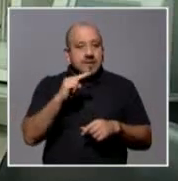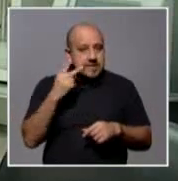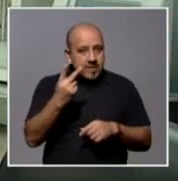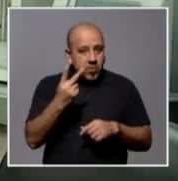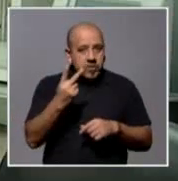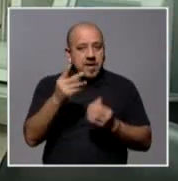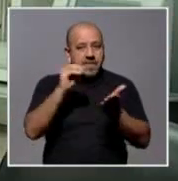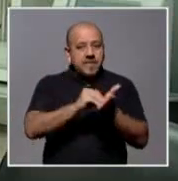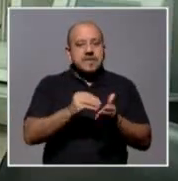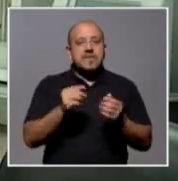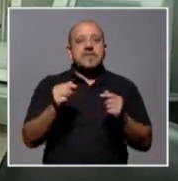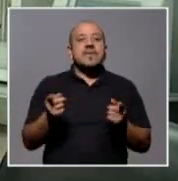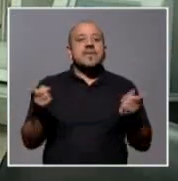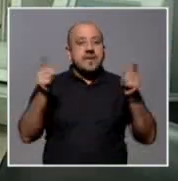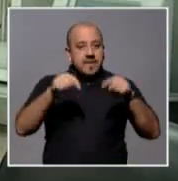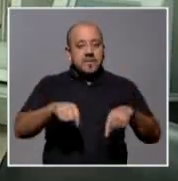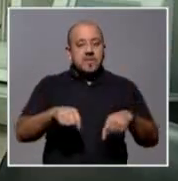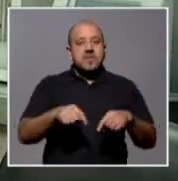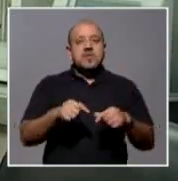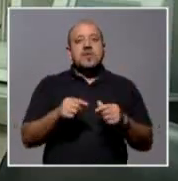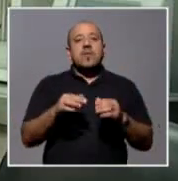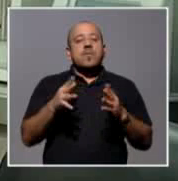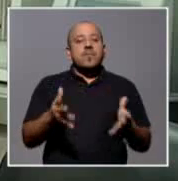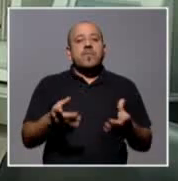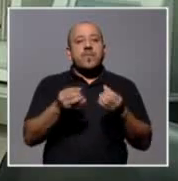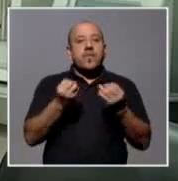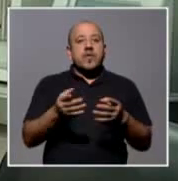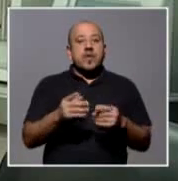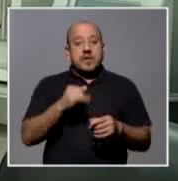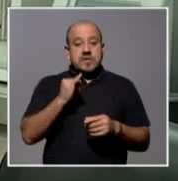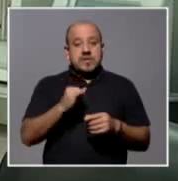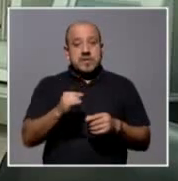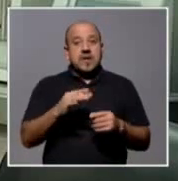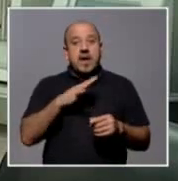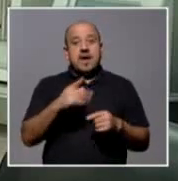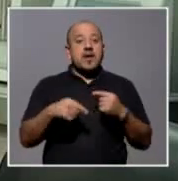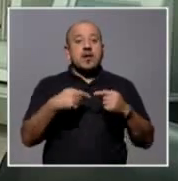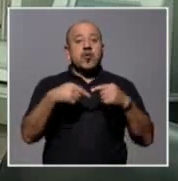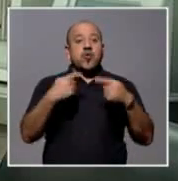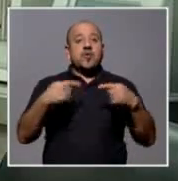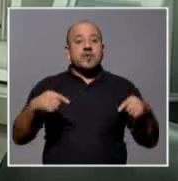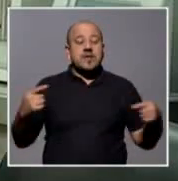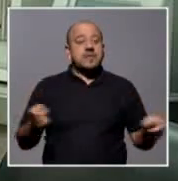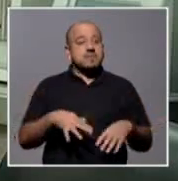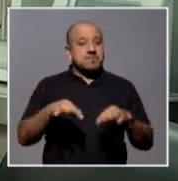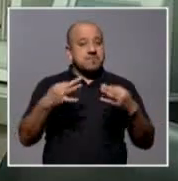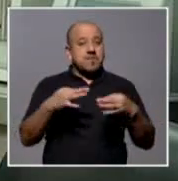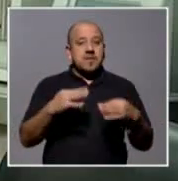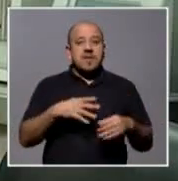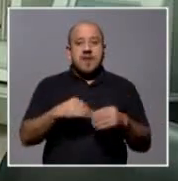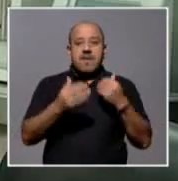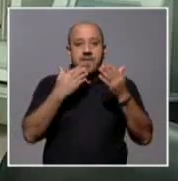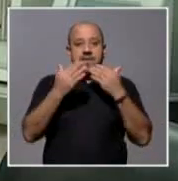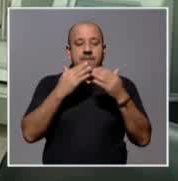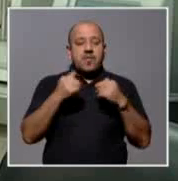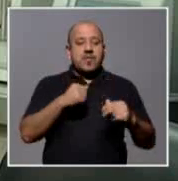desde que empezamos este ciclo de Informe Capital Especial, porque afortunadamente siguen pasando cosas bellas acá. La otra vez hablábamos de la página de